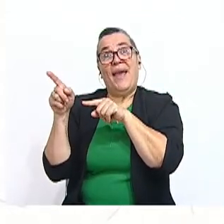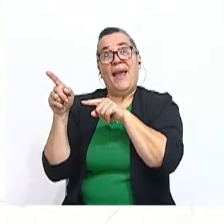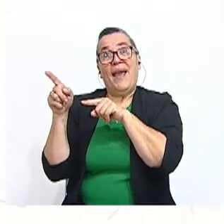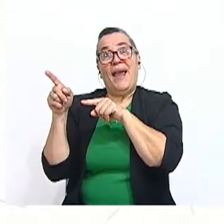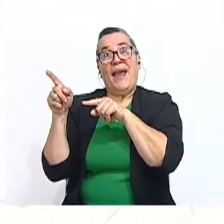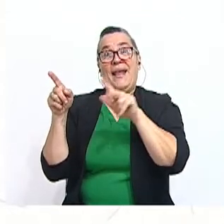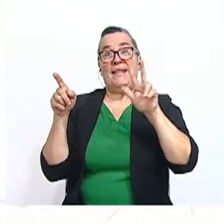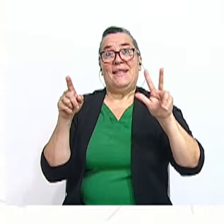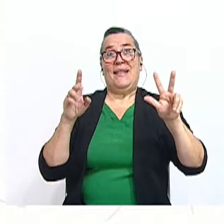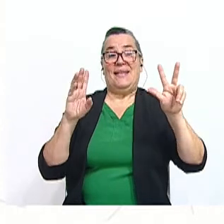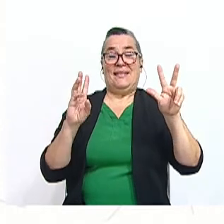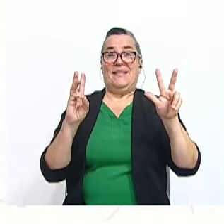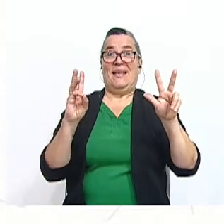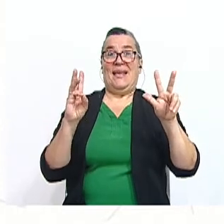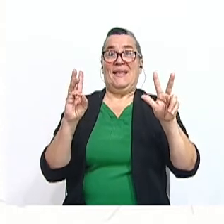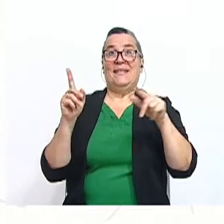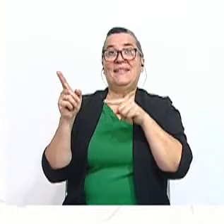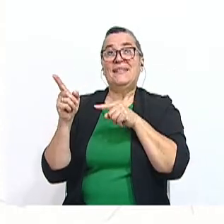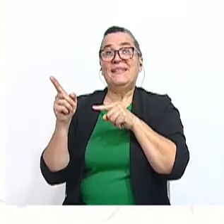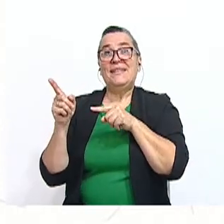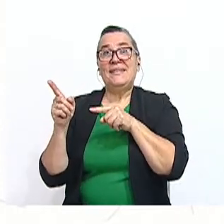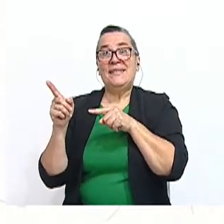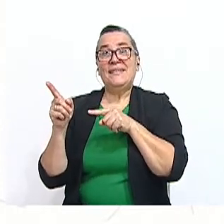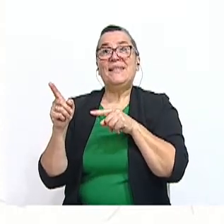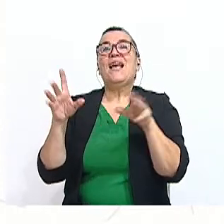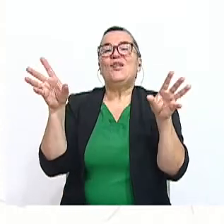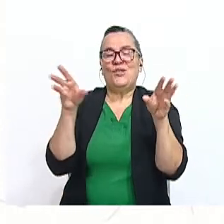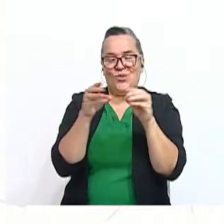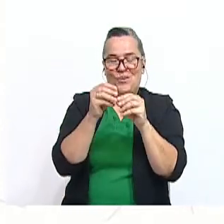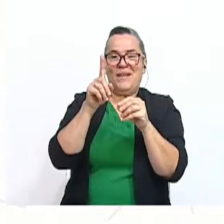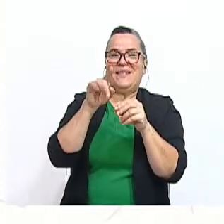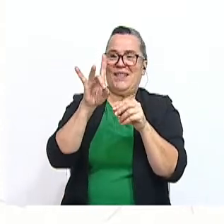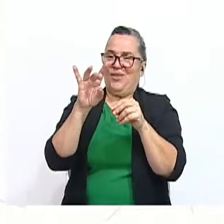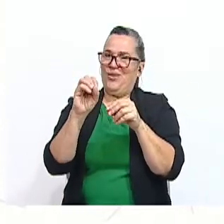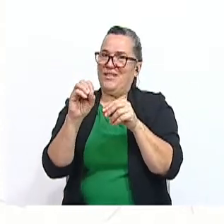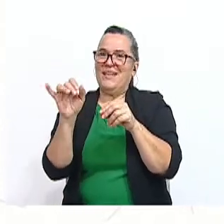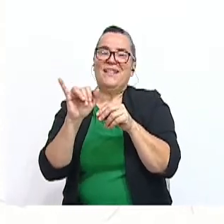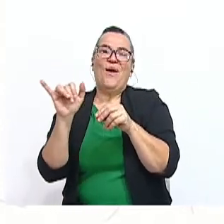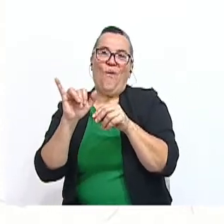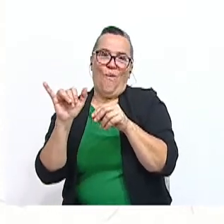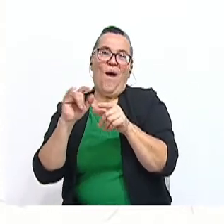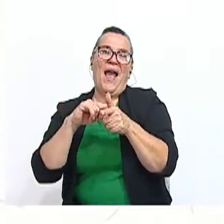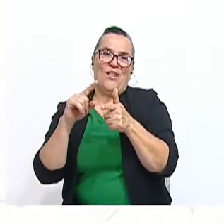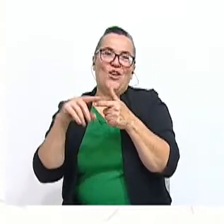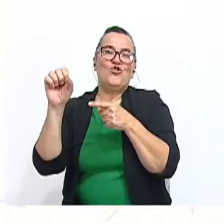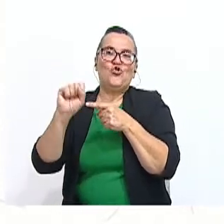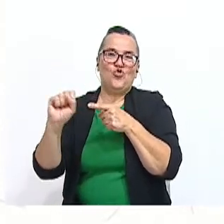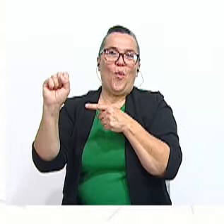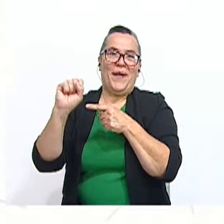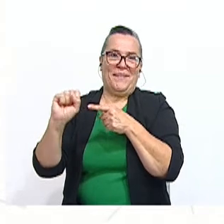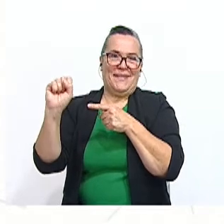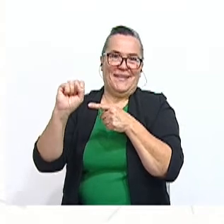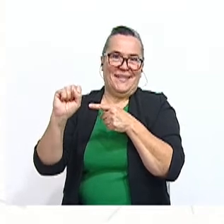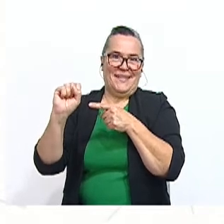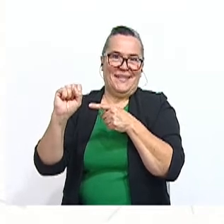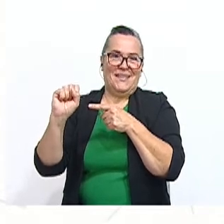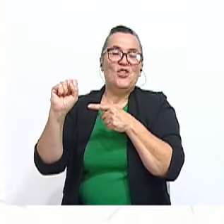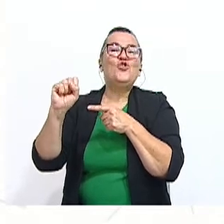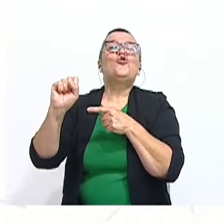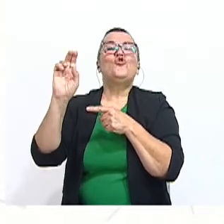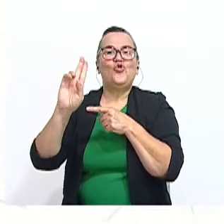medidas también? Muy bien, suman 180. Y como ya ustedes son expertos en este término, ¿cómo